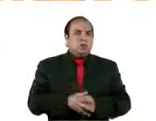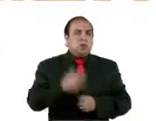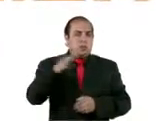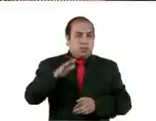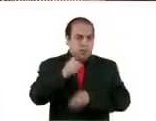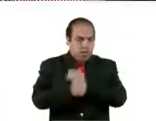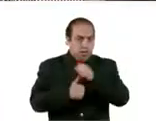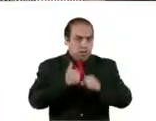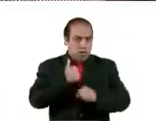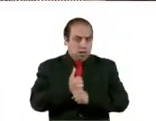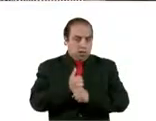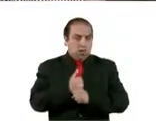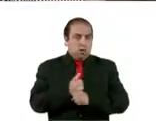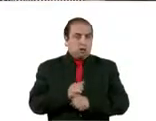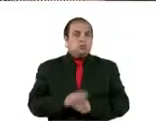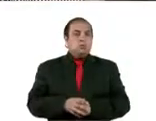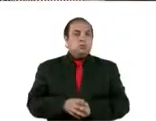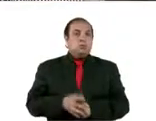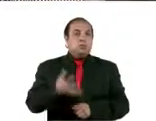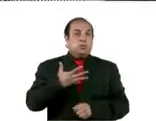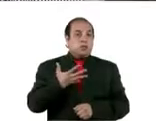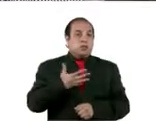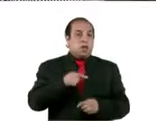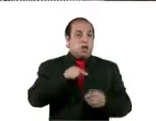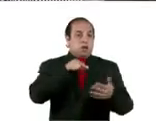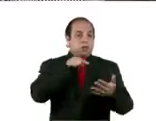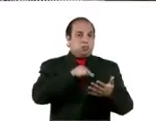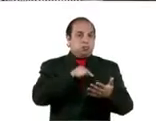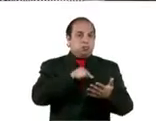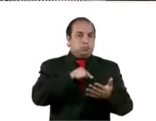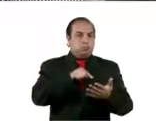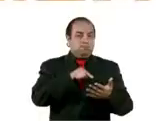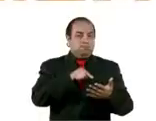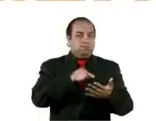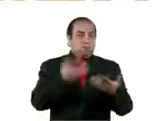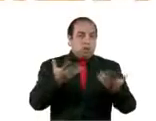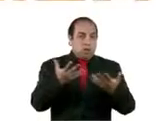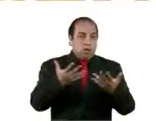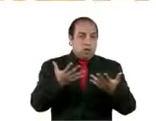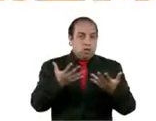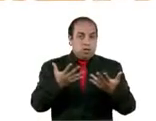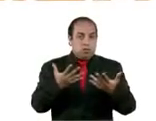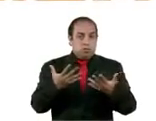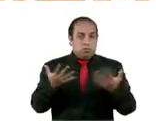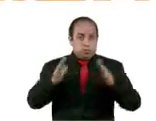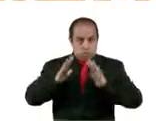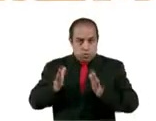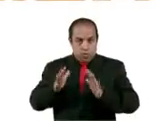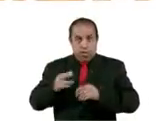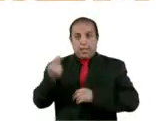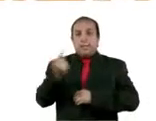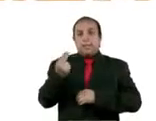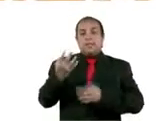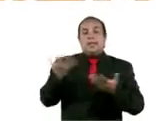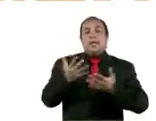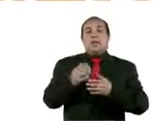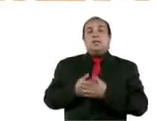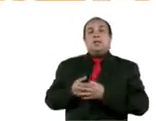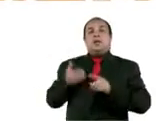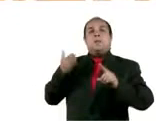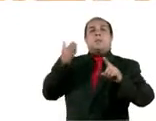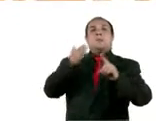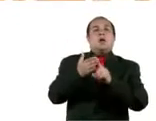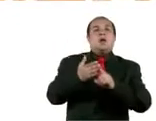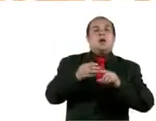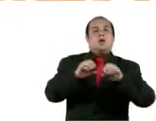10 años, quede establecido de lo que se ha hecho y de lo que se requiere hacer para disminuir fugas